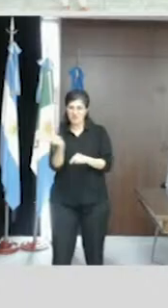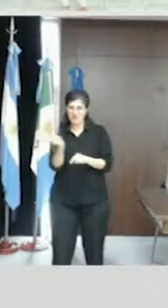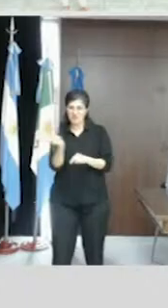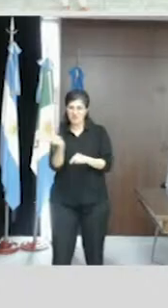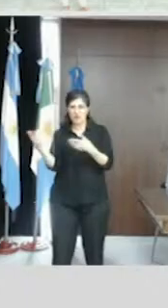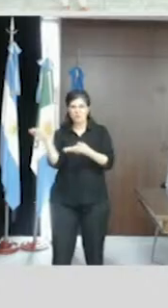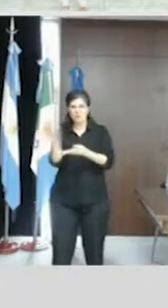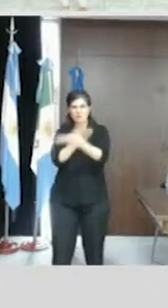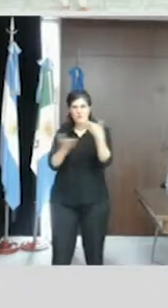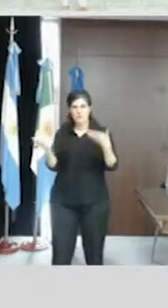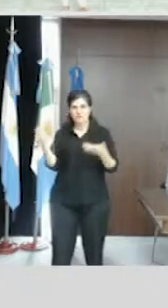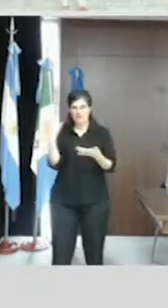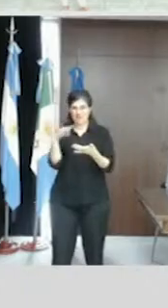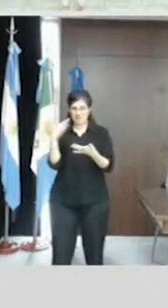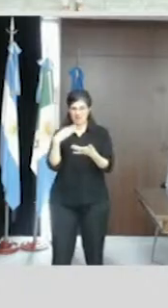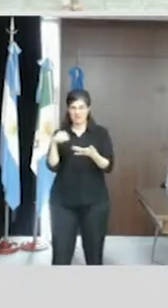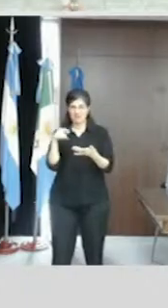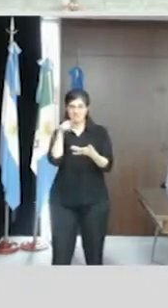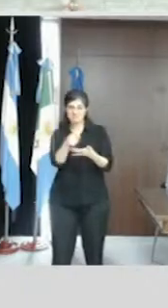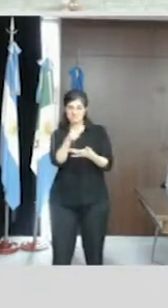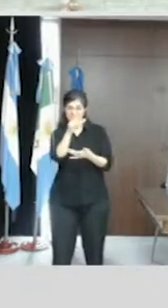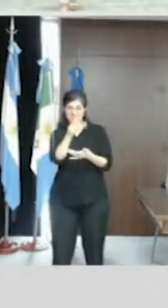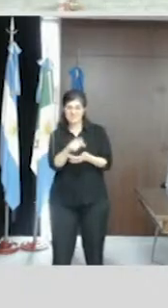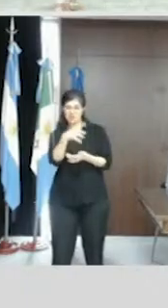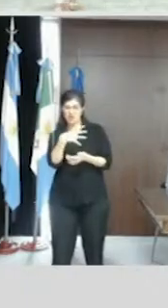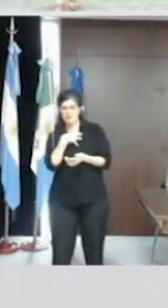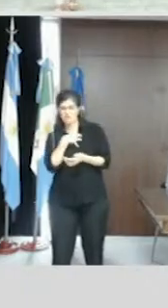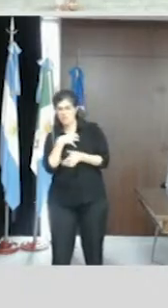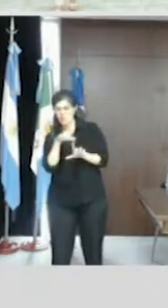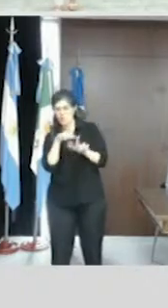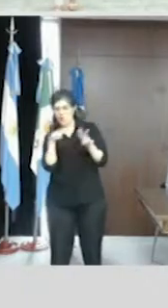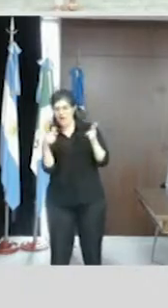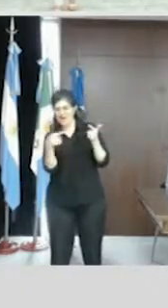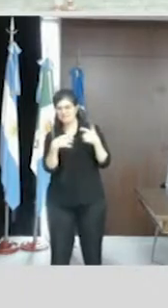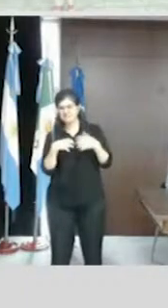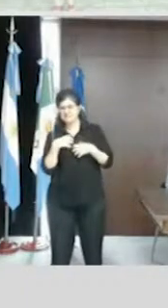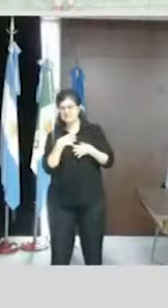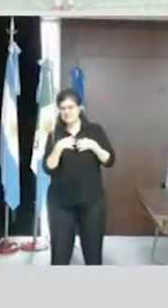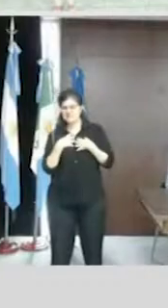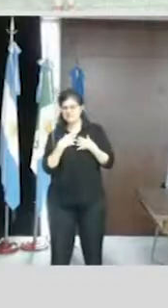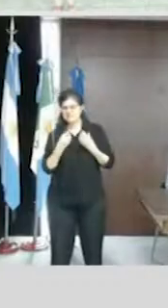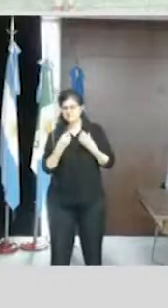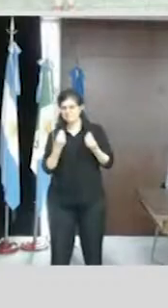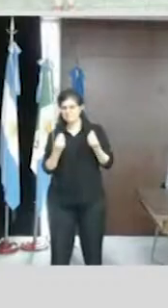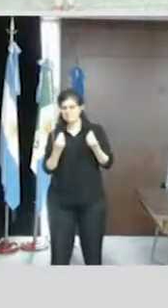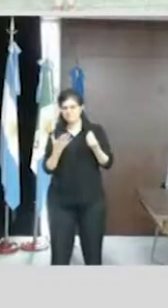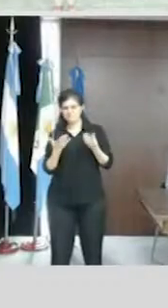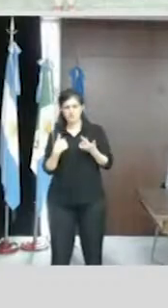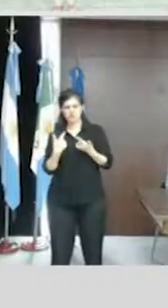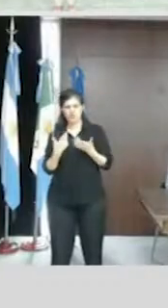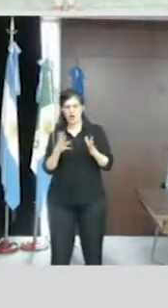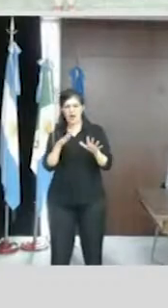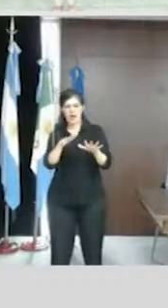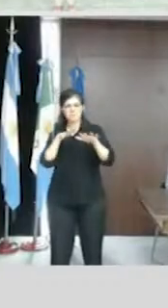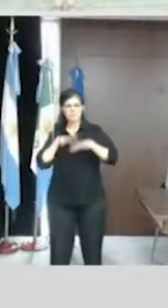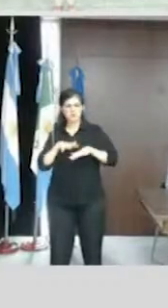el sentimiento de desesperación, de no tener en qué apoyarse, es